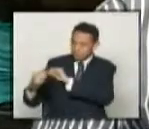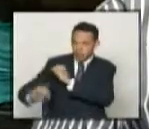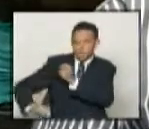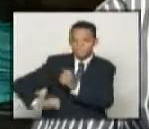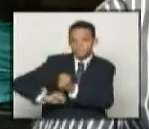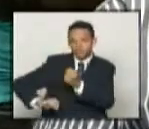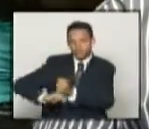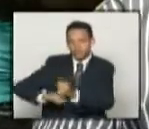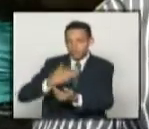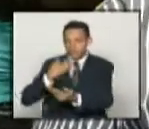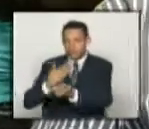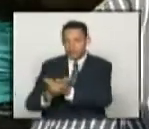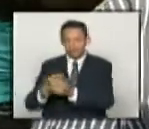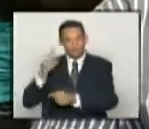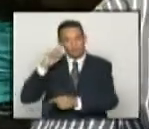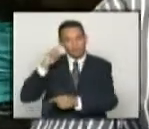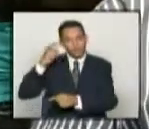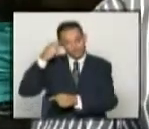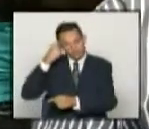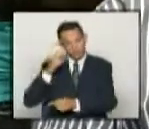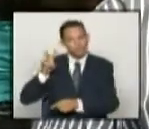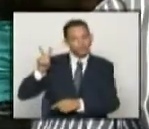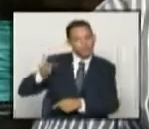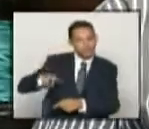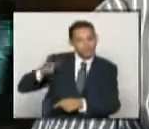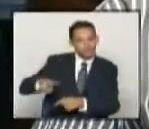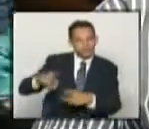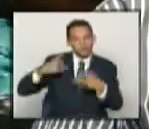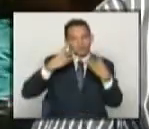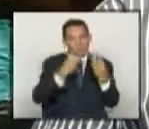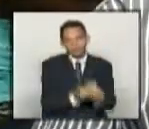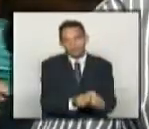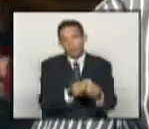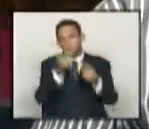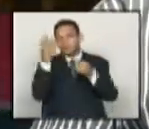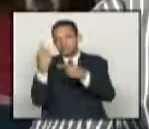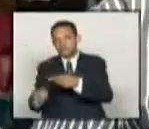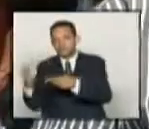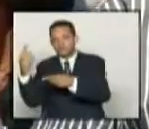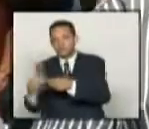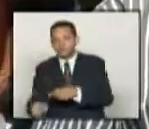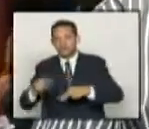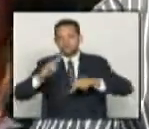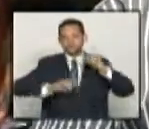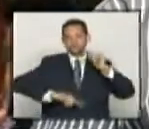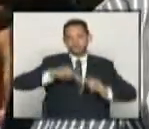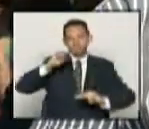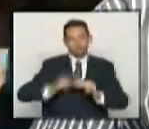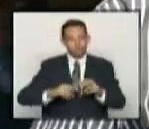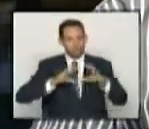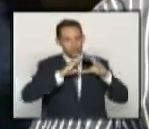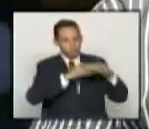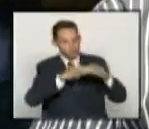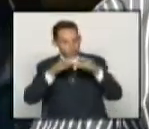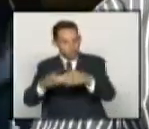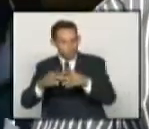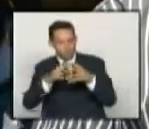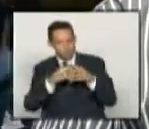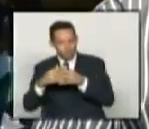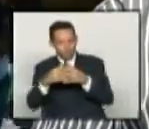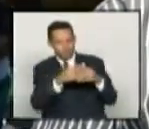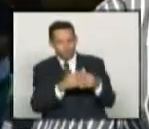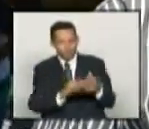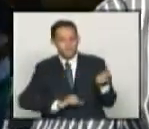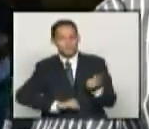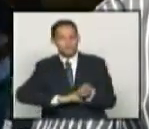han apoyado. Llevan, en este momento llevan 2 meses aquí en Anserma atendiendo distintas vías, están quedando en excelentes condiciones. El combo